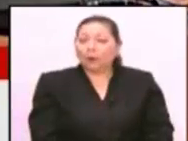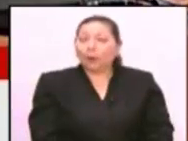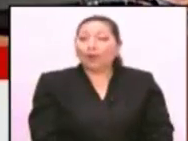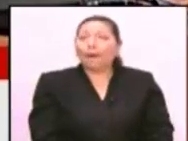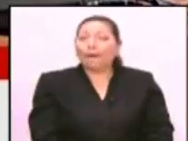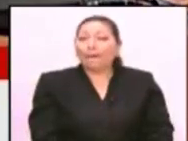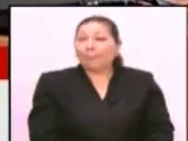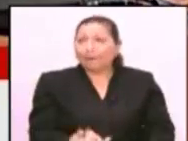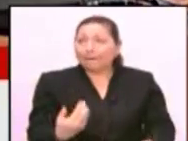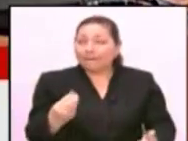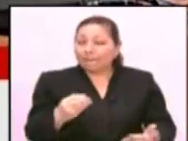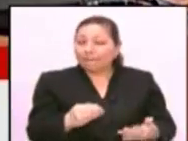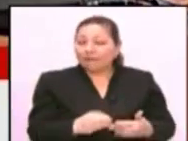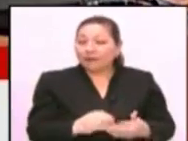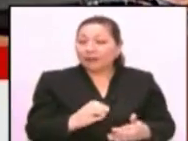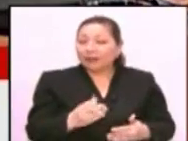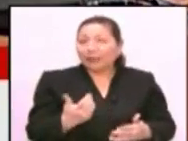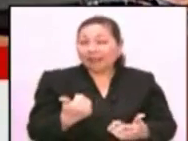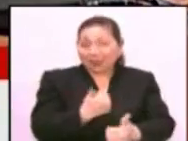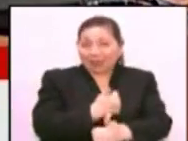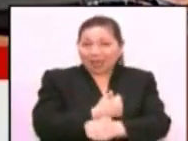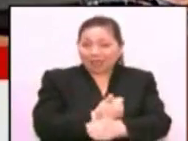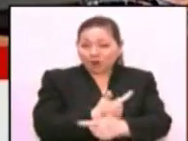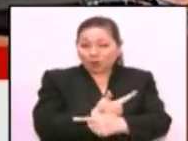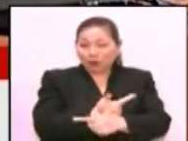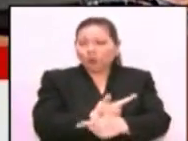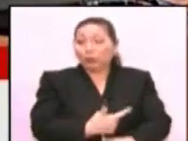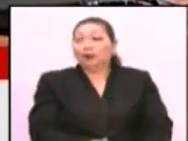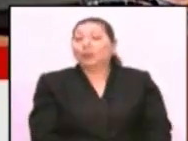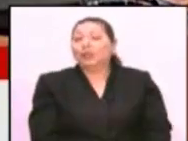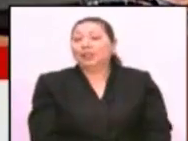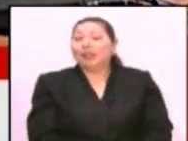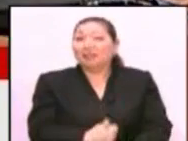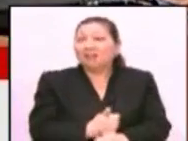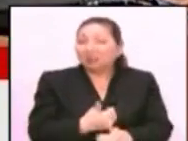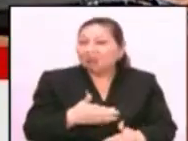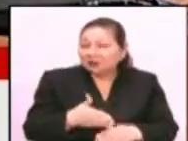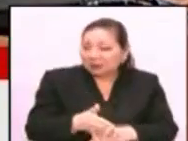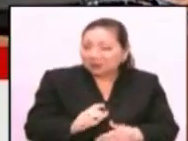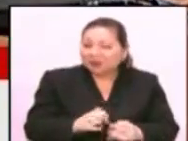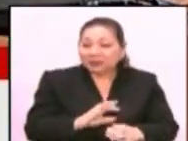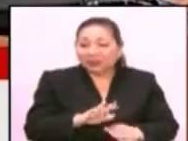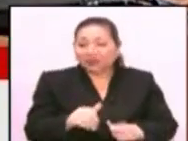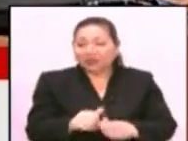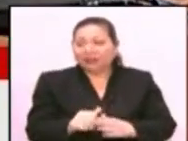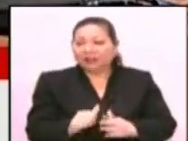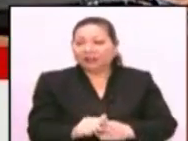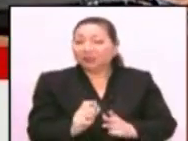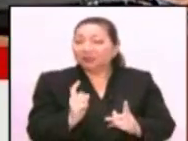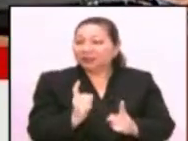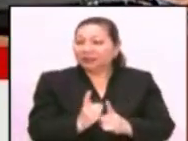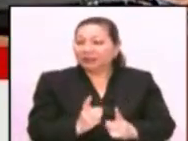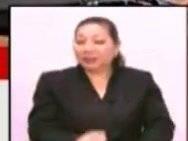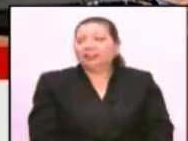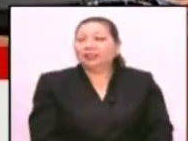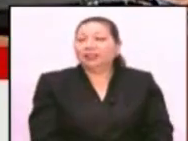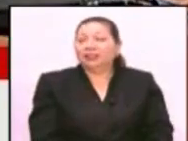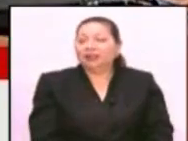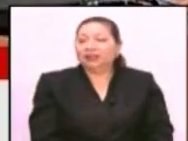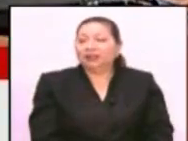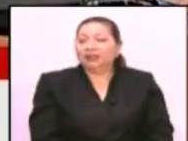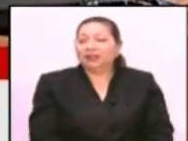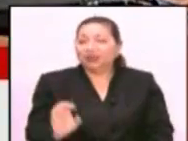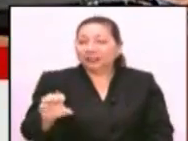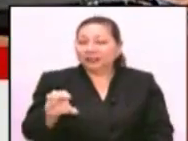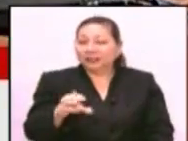Bueno, acá estamos interviniendo también en Castro Castro, con un taller en todo lo que es cerámica. Vamos a sacar a todas las cerámicas que se encuentran en cada